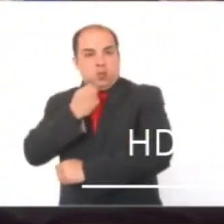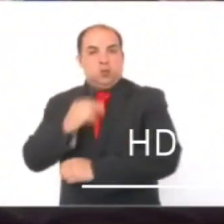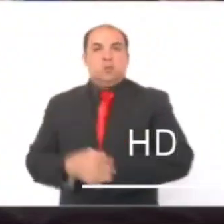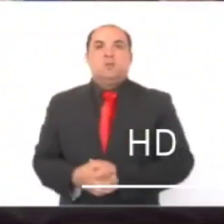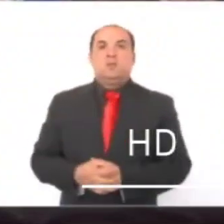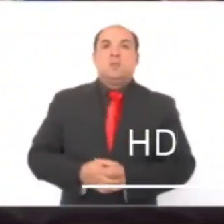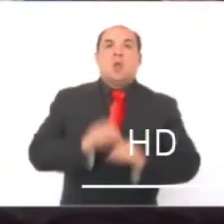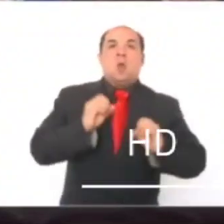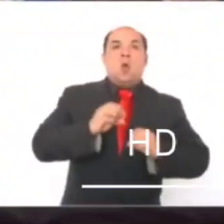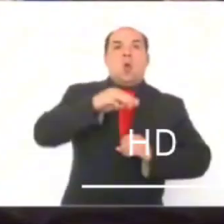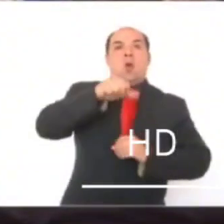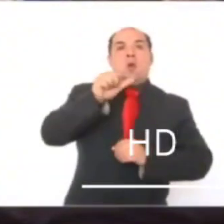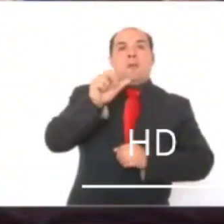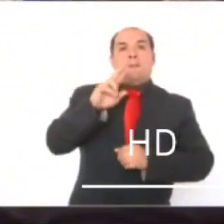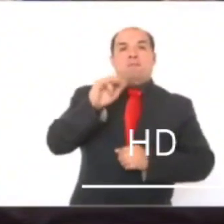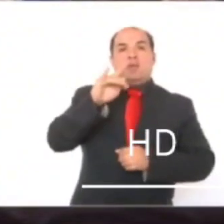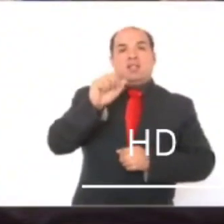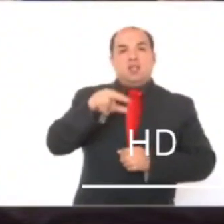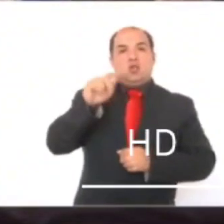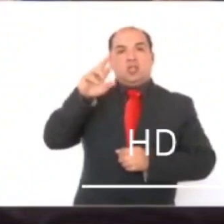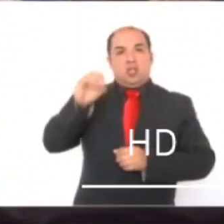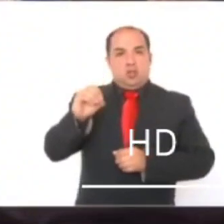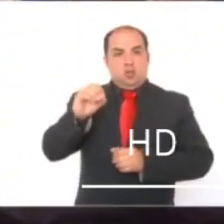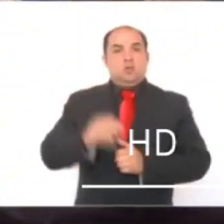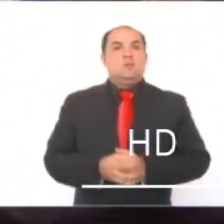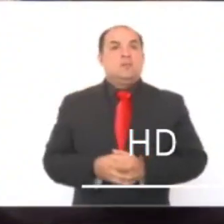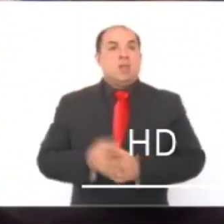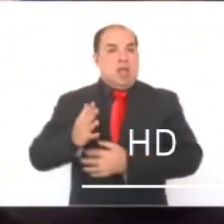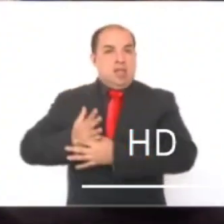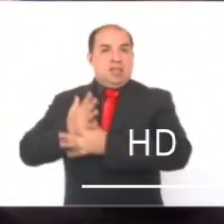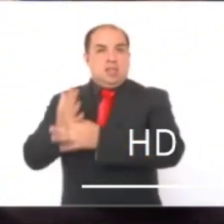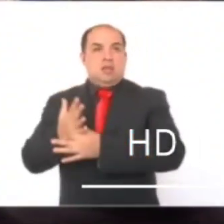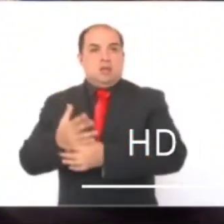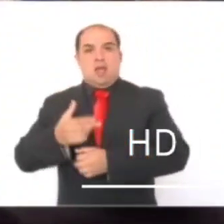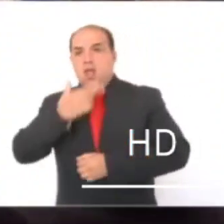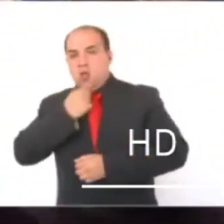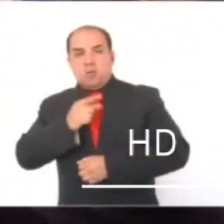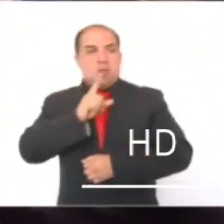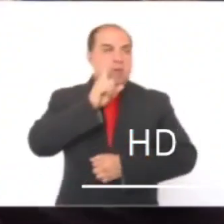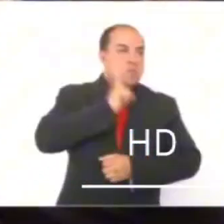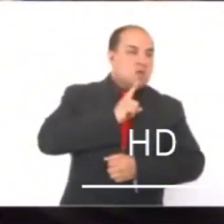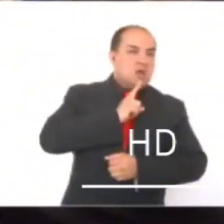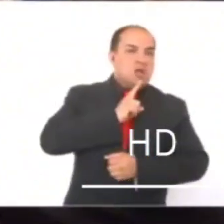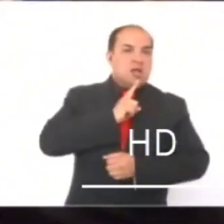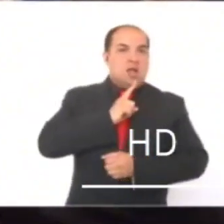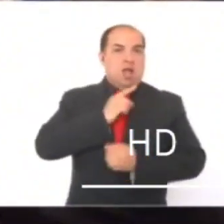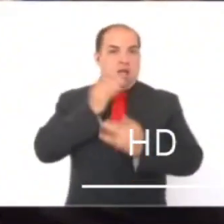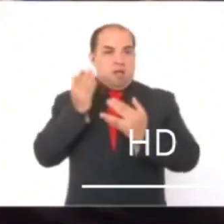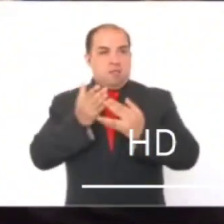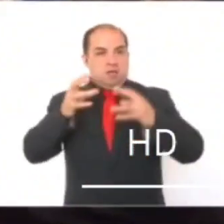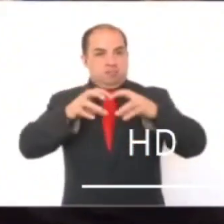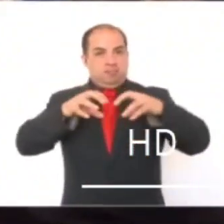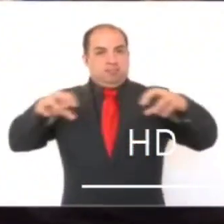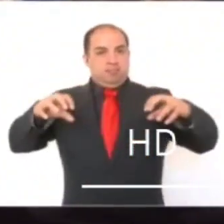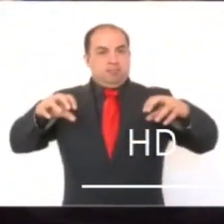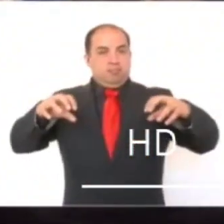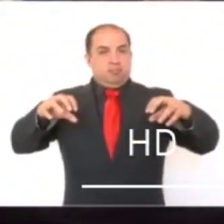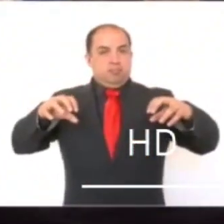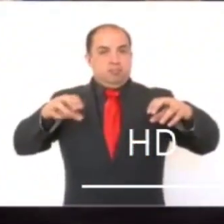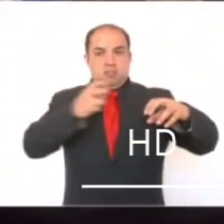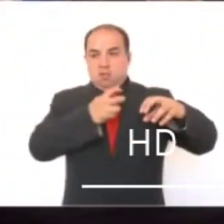no olvidemos a Martín Lutero, cuando dijo: aunque el hombre y la mujer sean dos mitades,